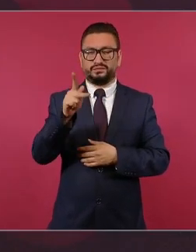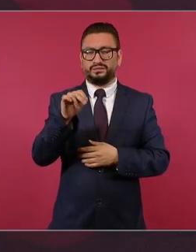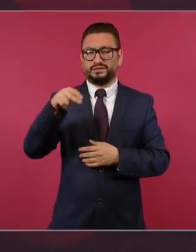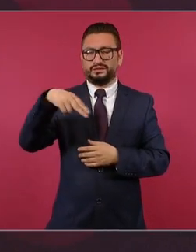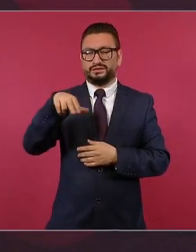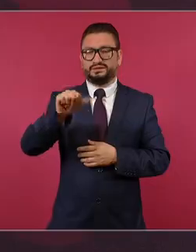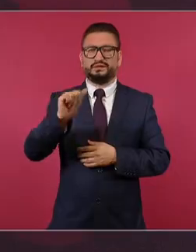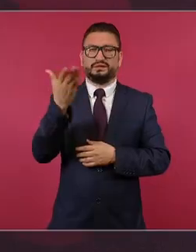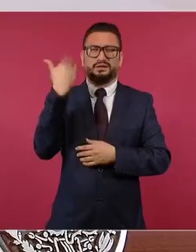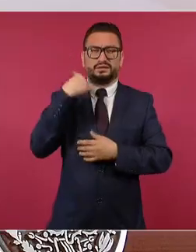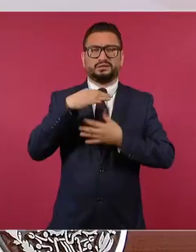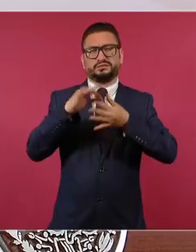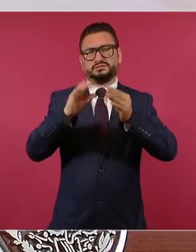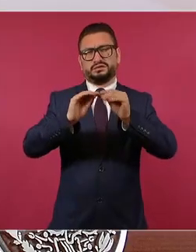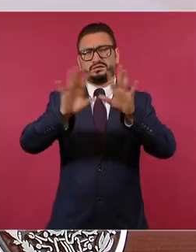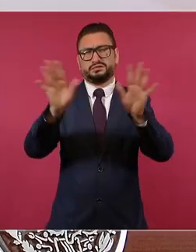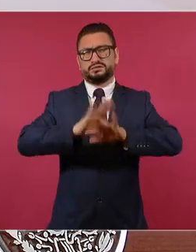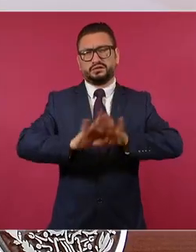se aclaró.